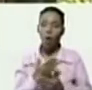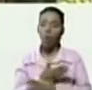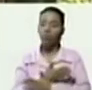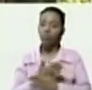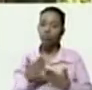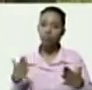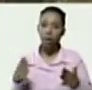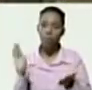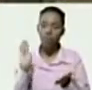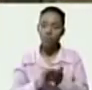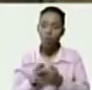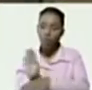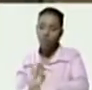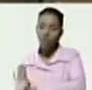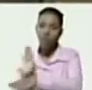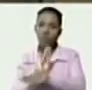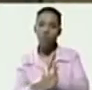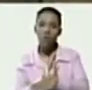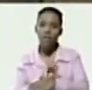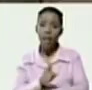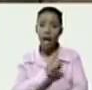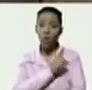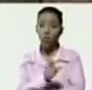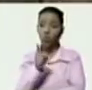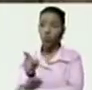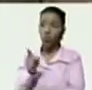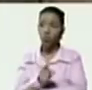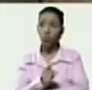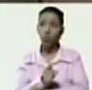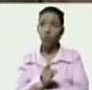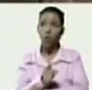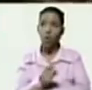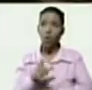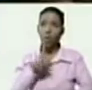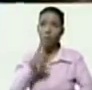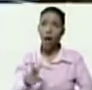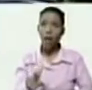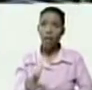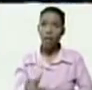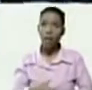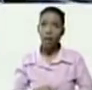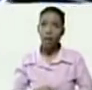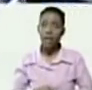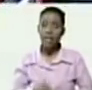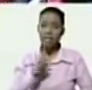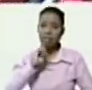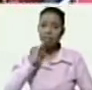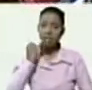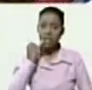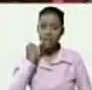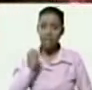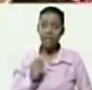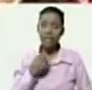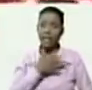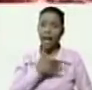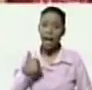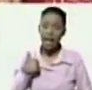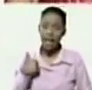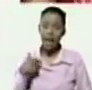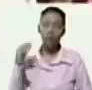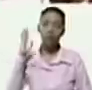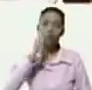ponga cubierto de las acusaciones con que la maledicencia y la envidia querrían